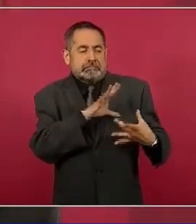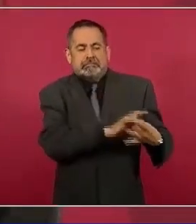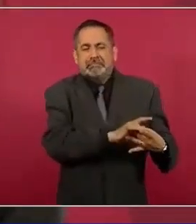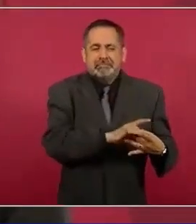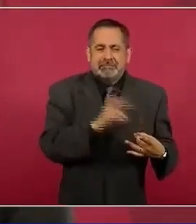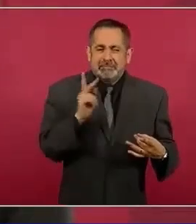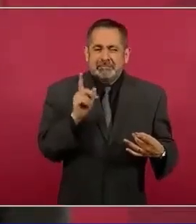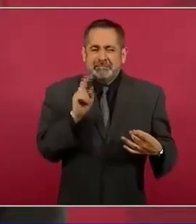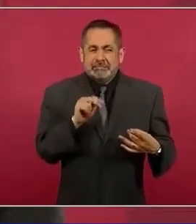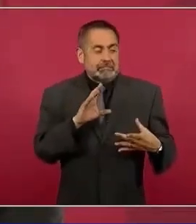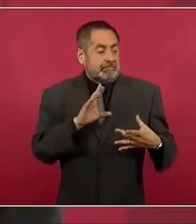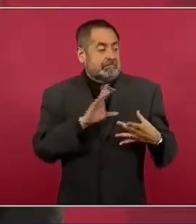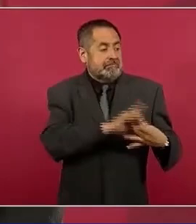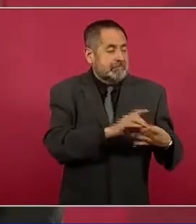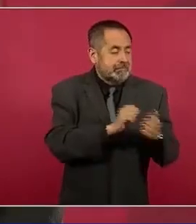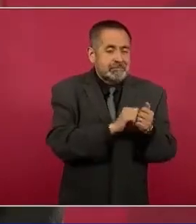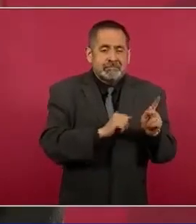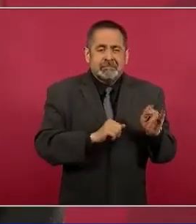además de eso,